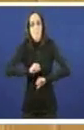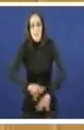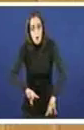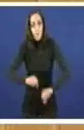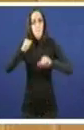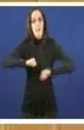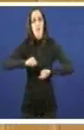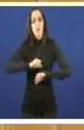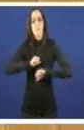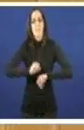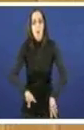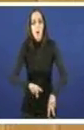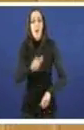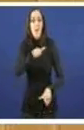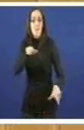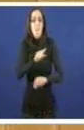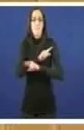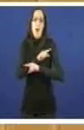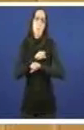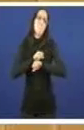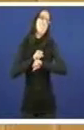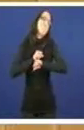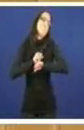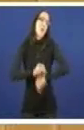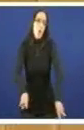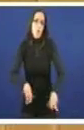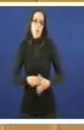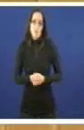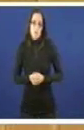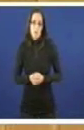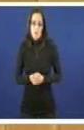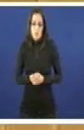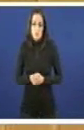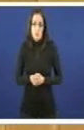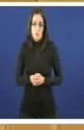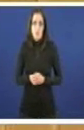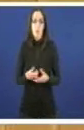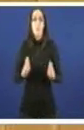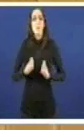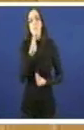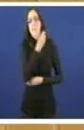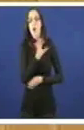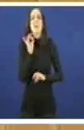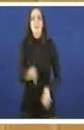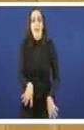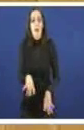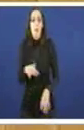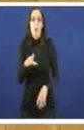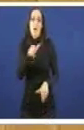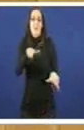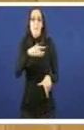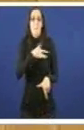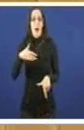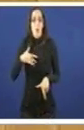peor e os parados moitísimo peor e as paradas quen vive mellor os banqueiros e os especuladores